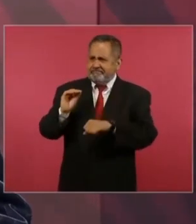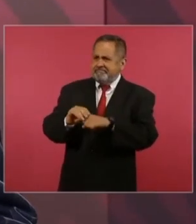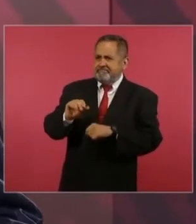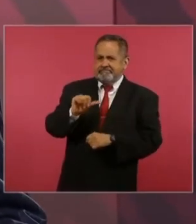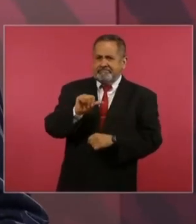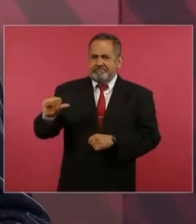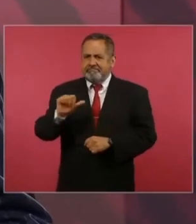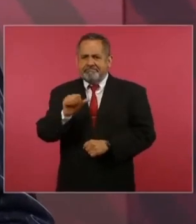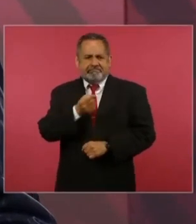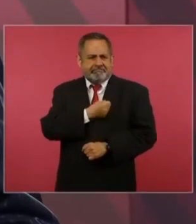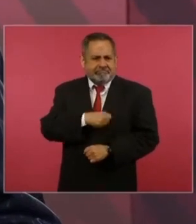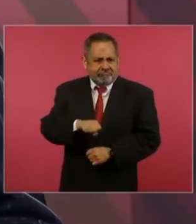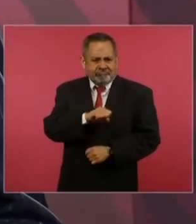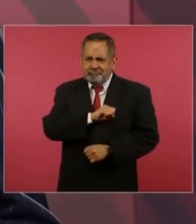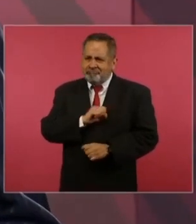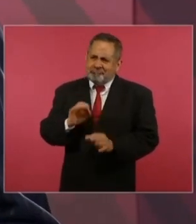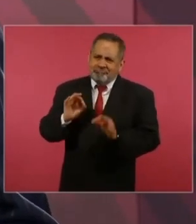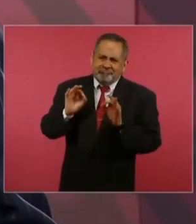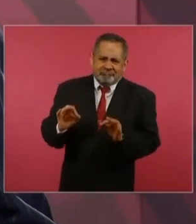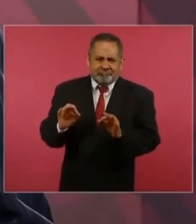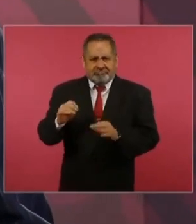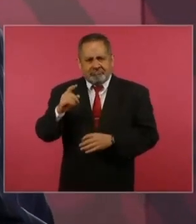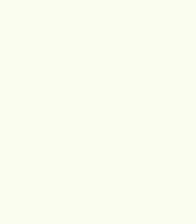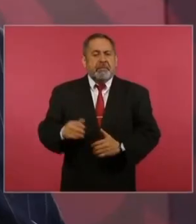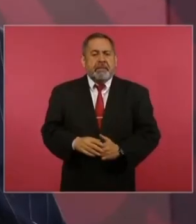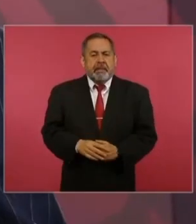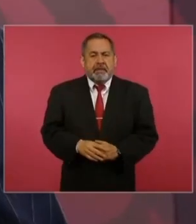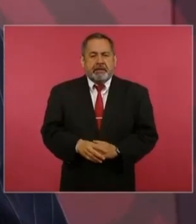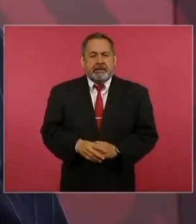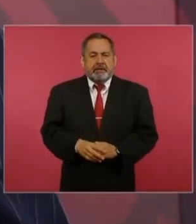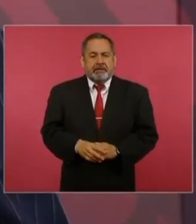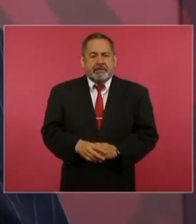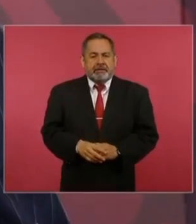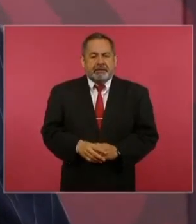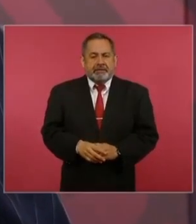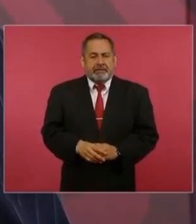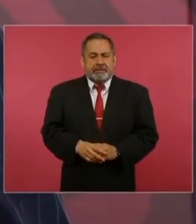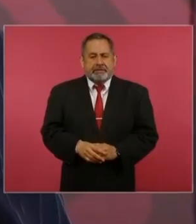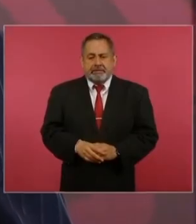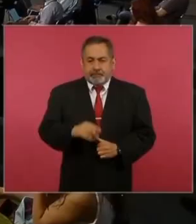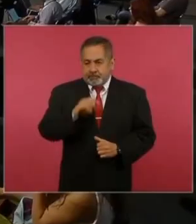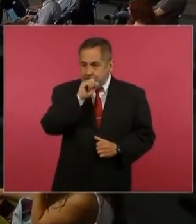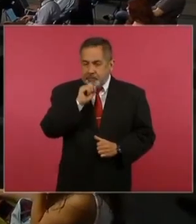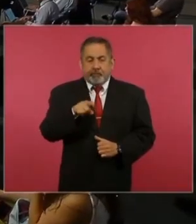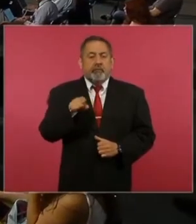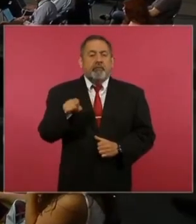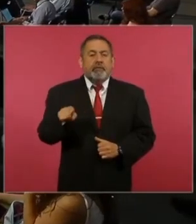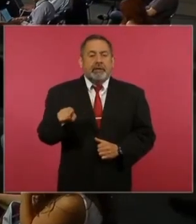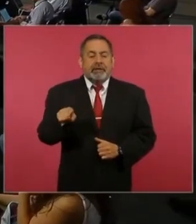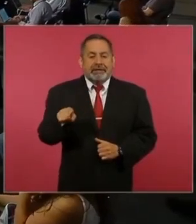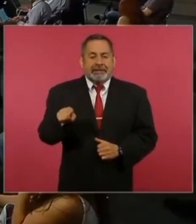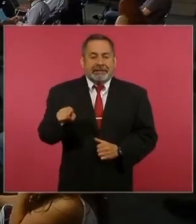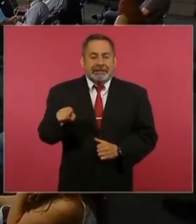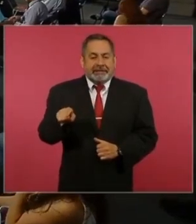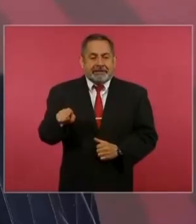salud pública de primera para todo el pueblo el presidente ha